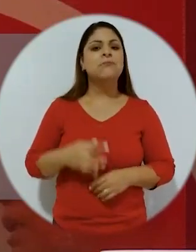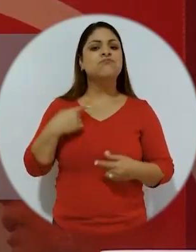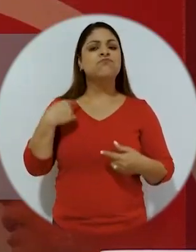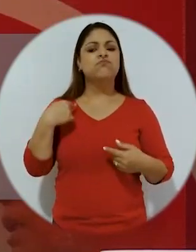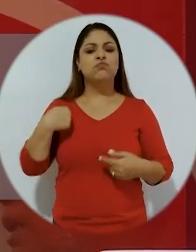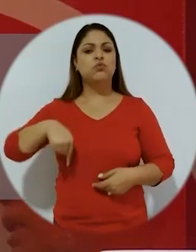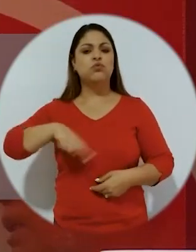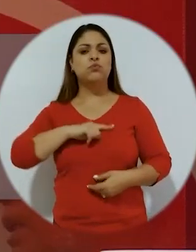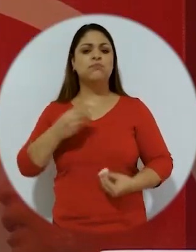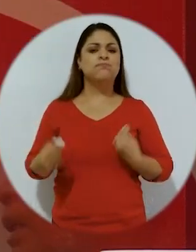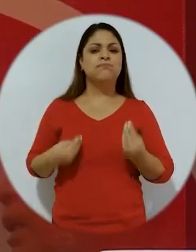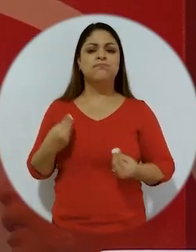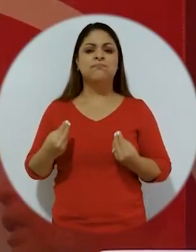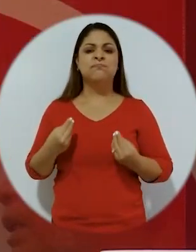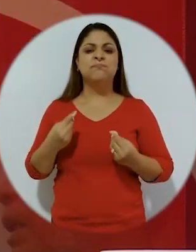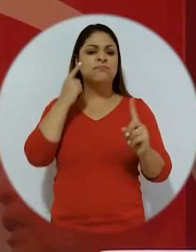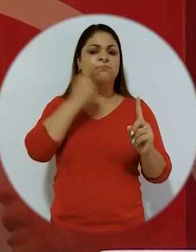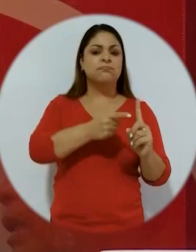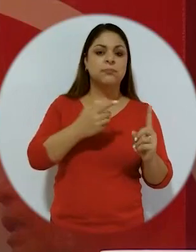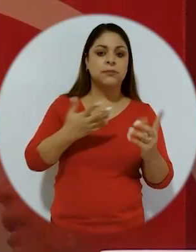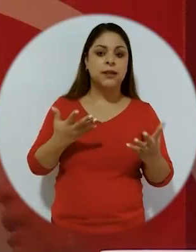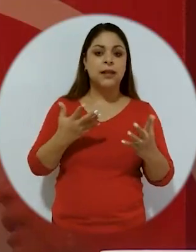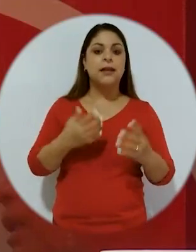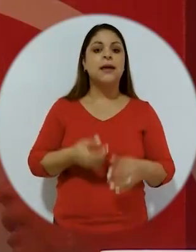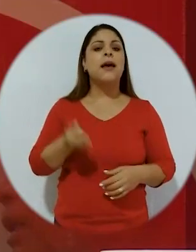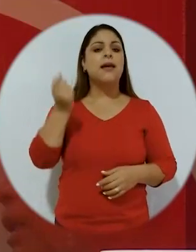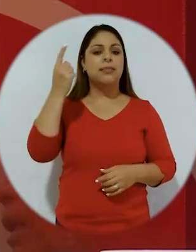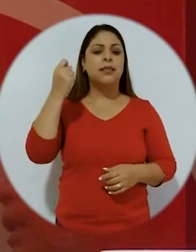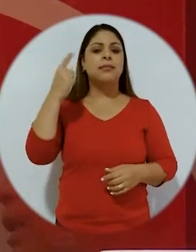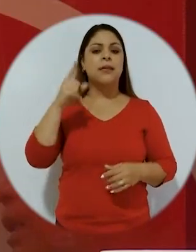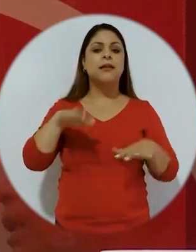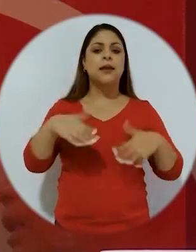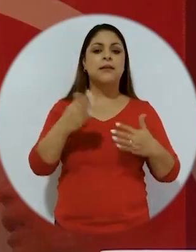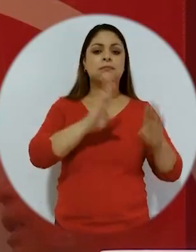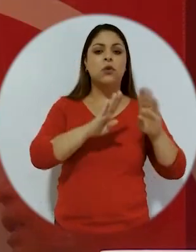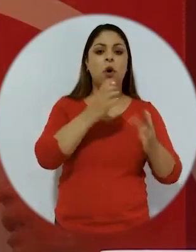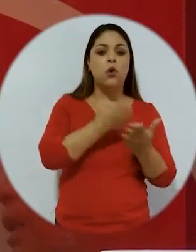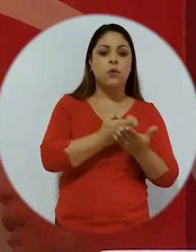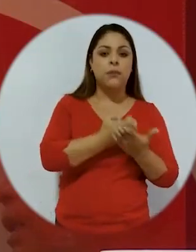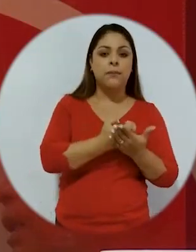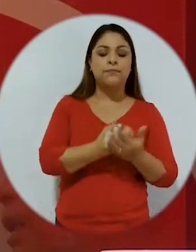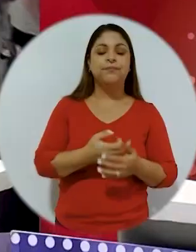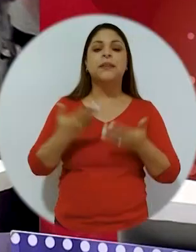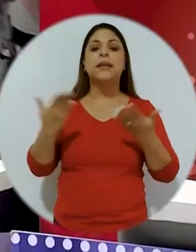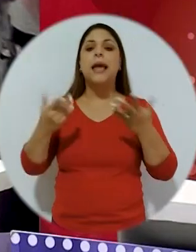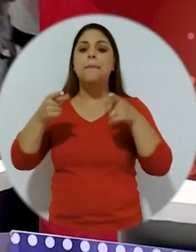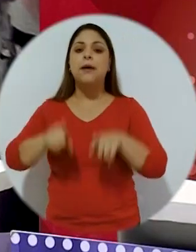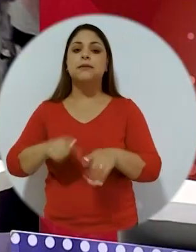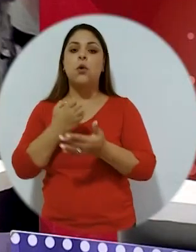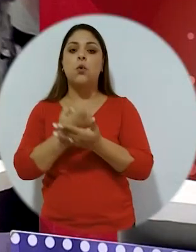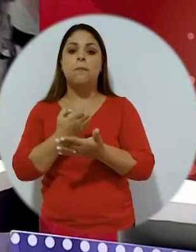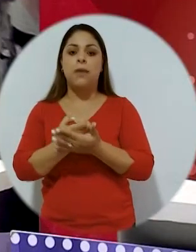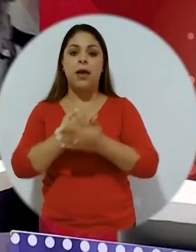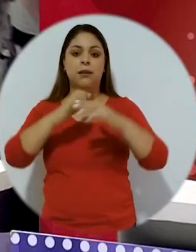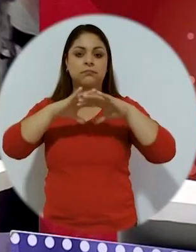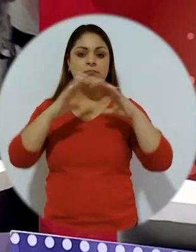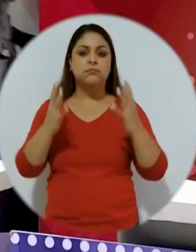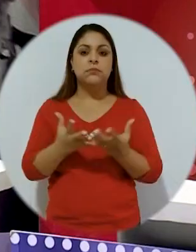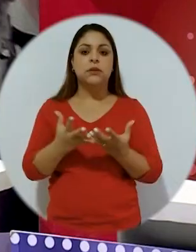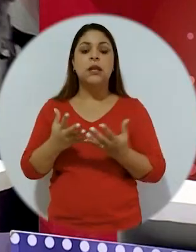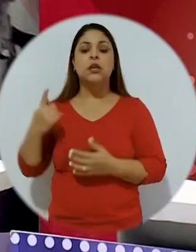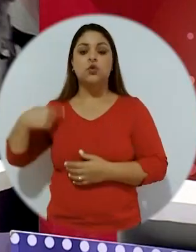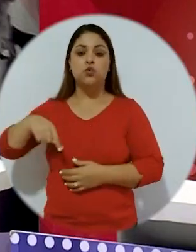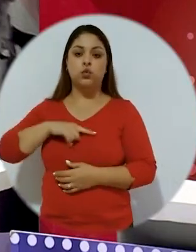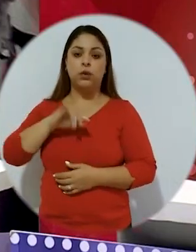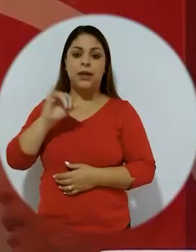entender, uno, qué es la bioeconomía, qué pasó en el mundo cuando la bioeconomía se estaba desarrollando y finalmente qué podemos hacer nosotros como IICA para apoyar